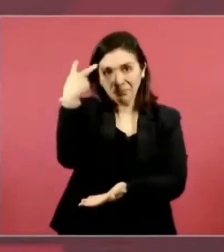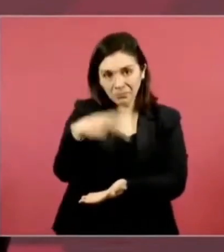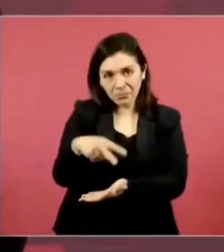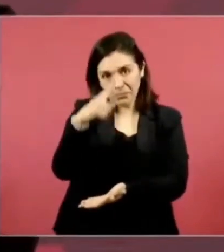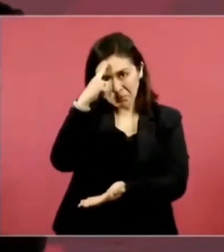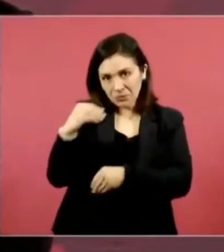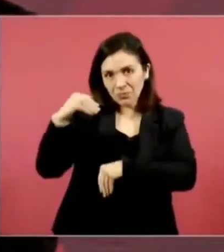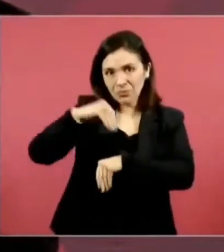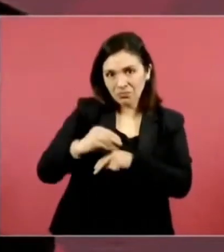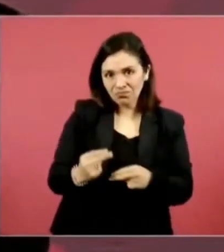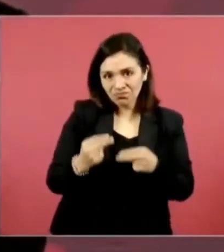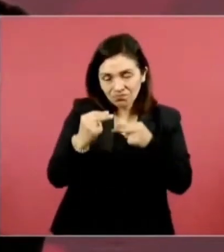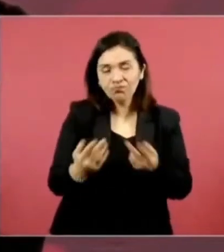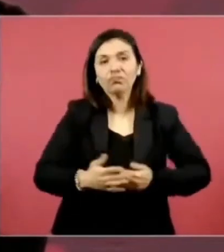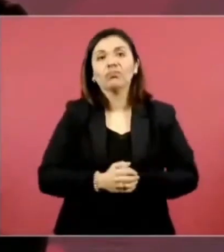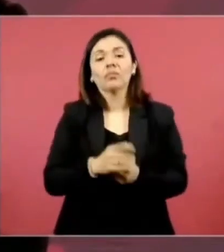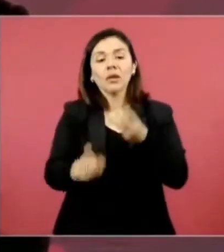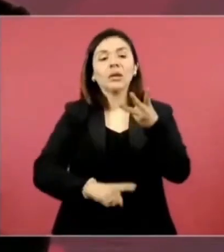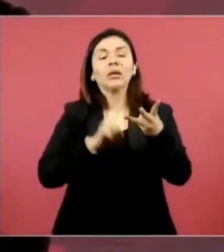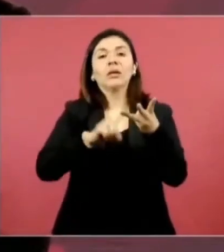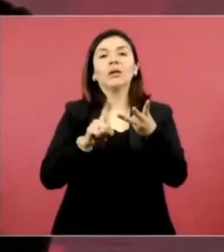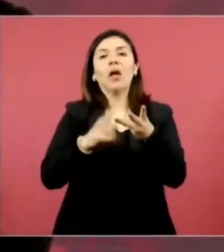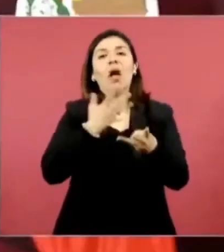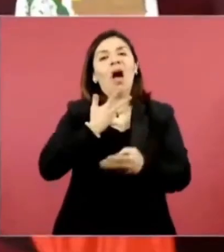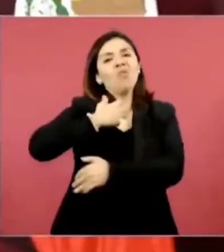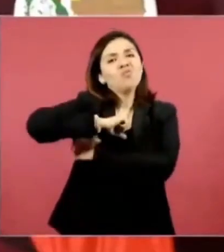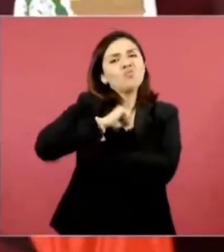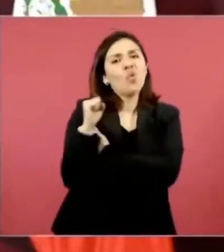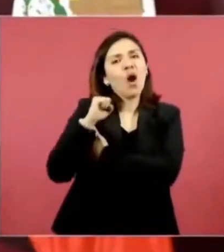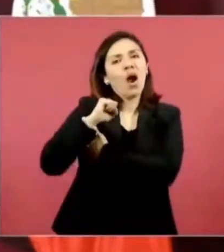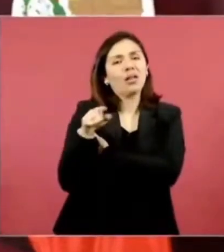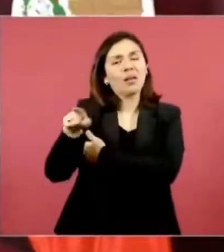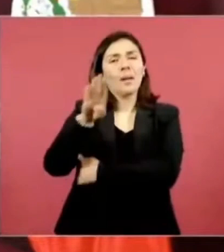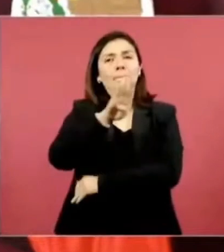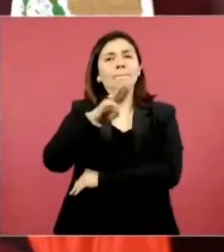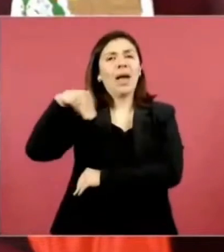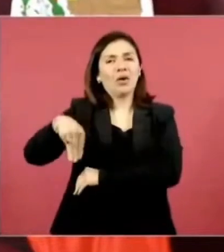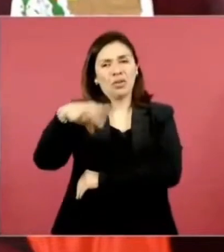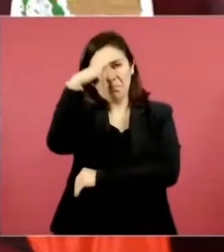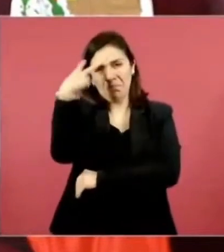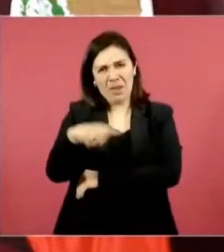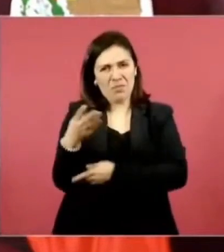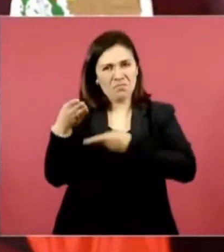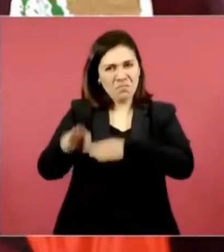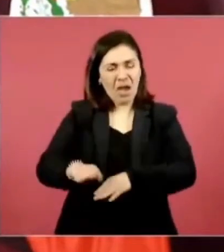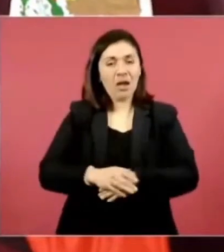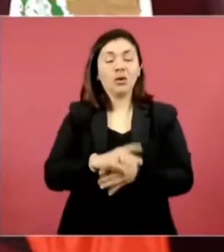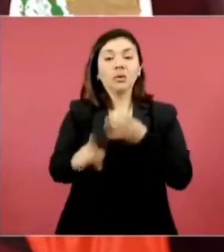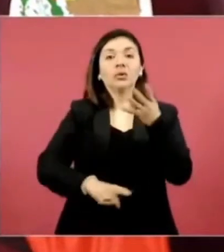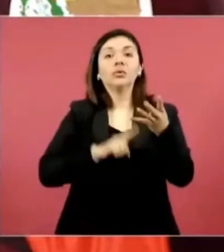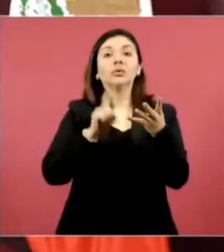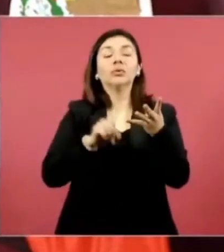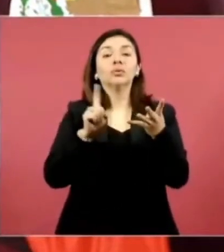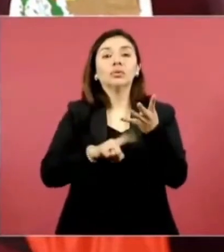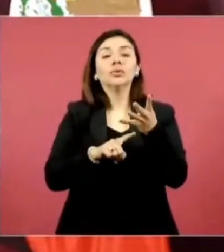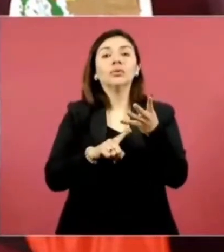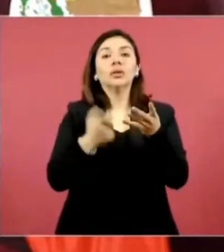en reservas del Banco de México, en utilidades en la bolsa.